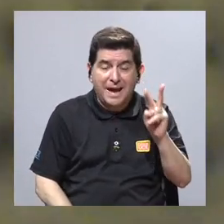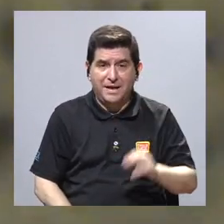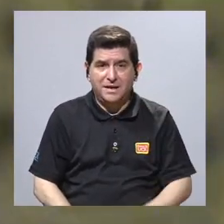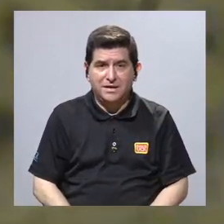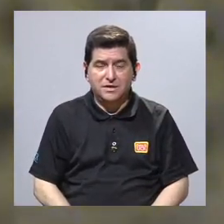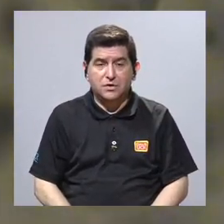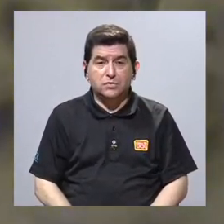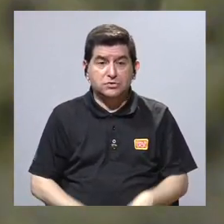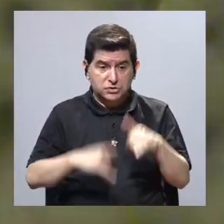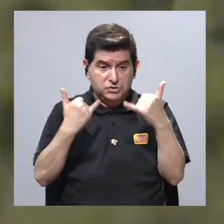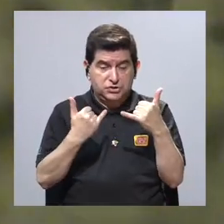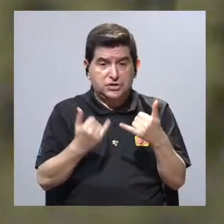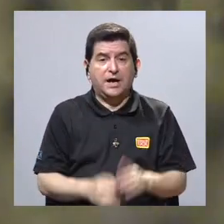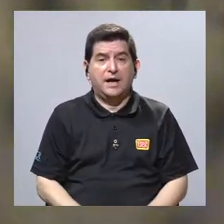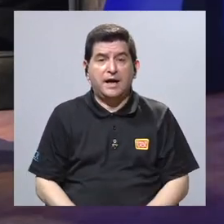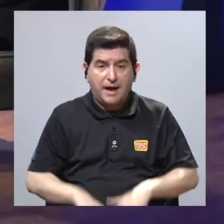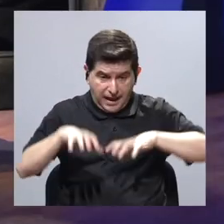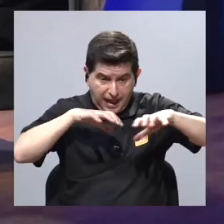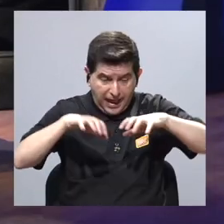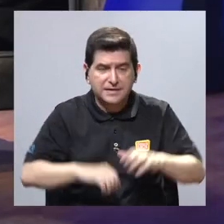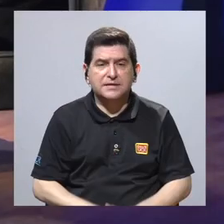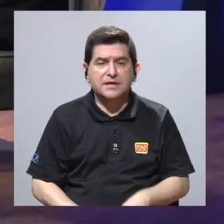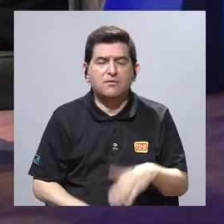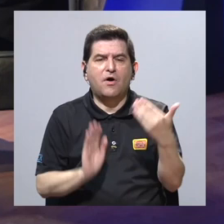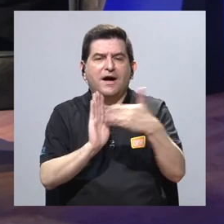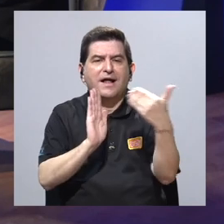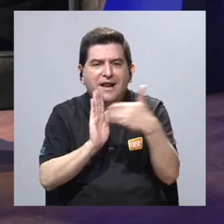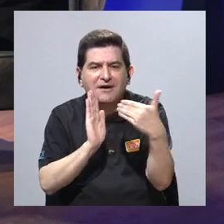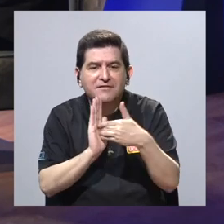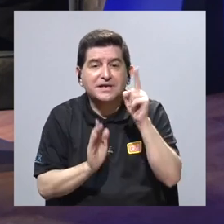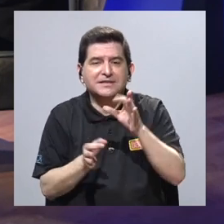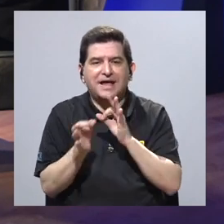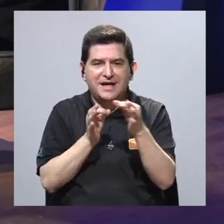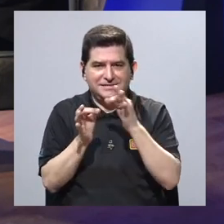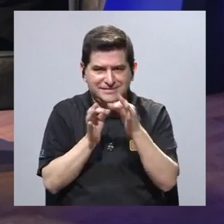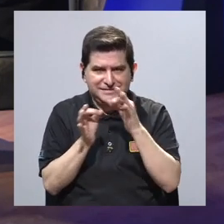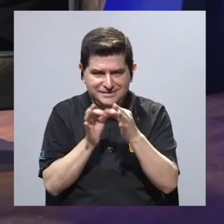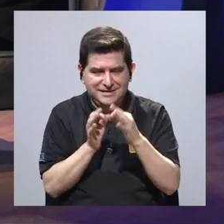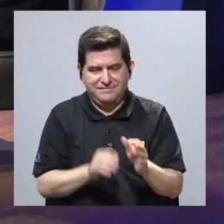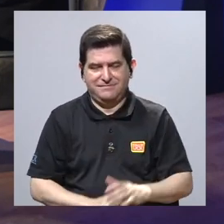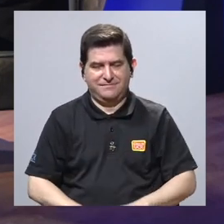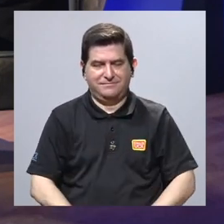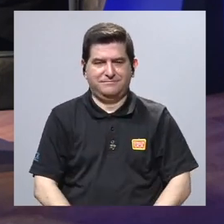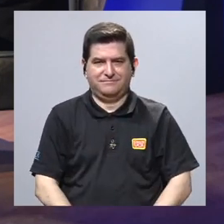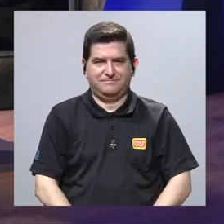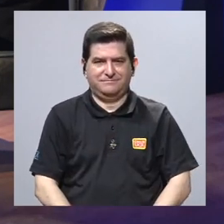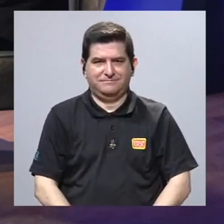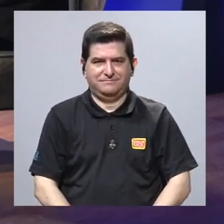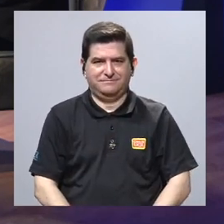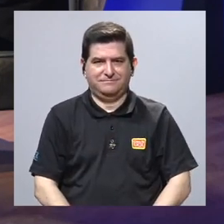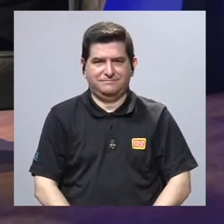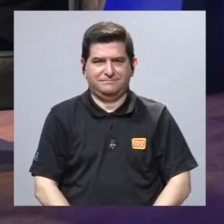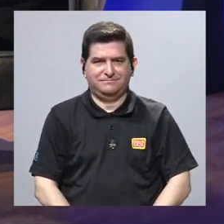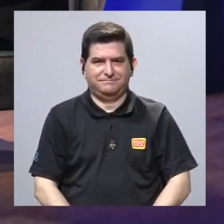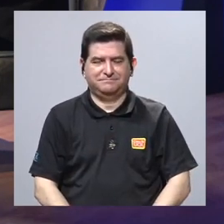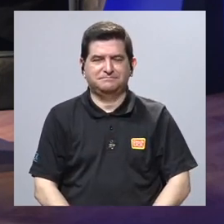El virus cobra vigencia cuando parasita o infecta alguna célula susceptible.